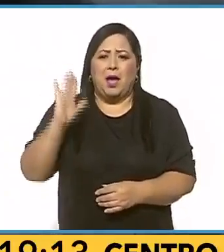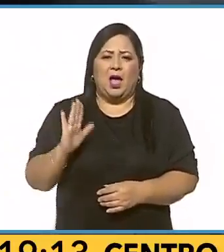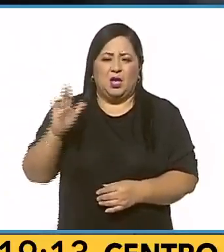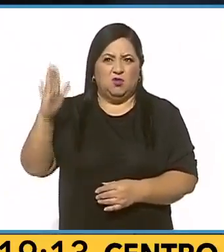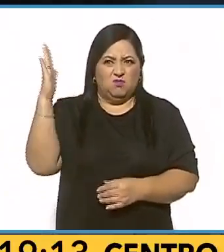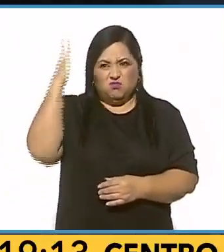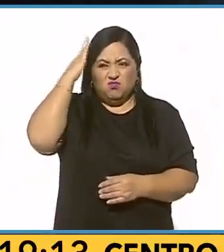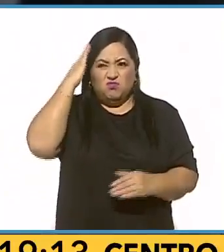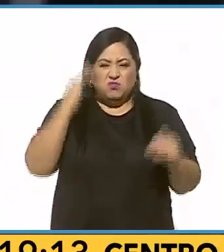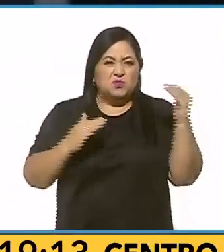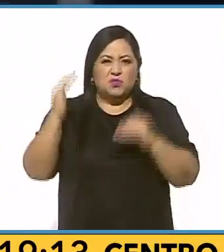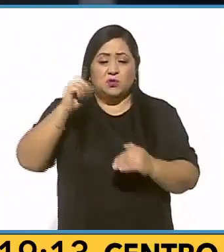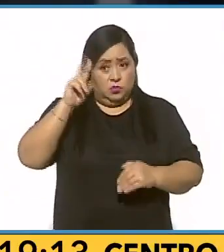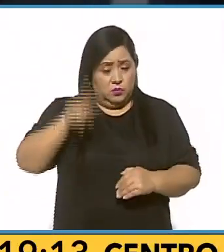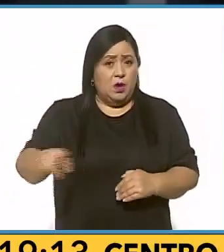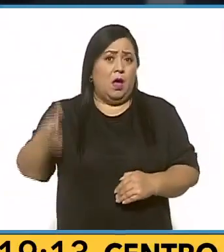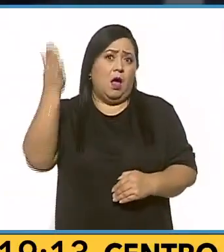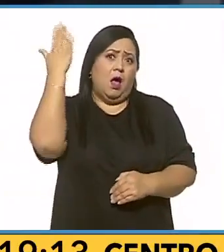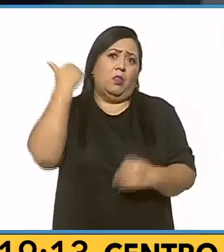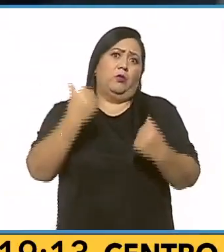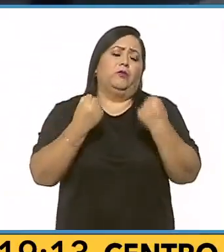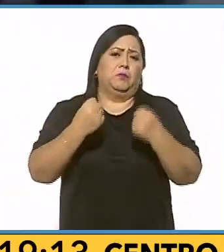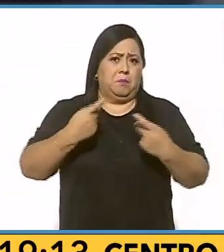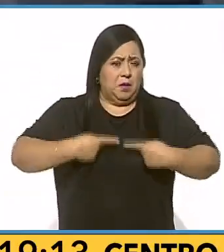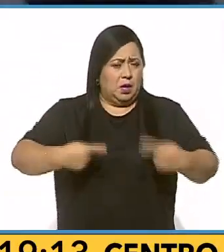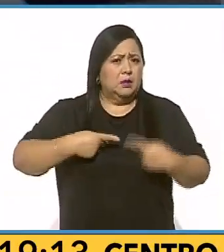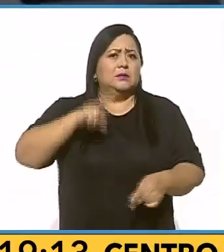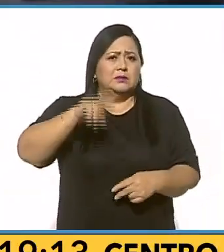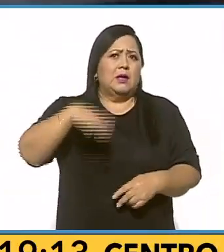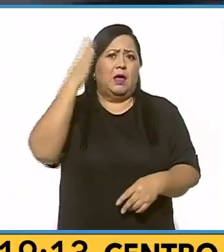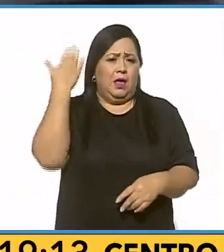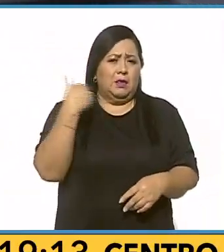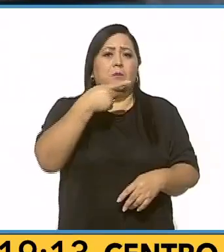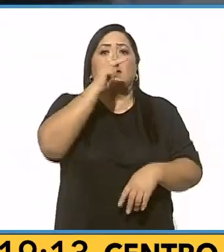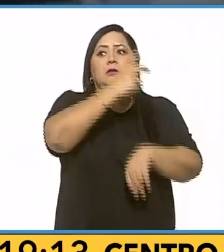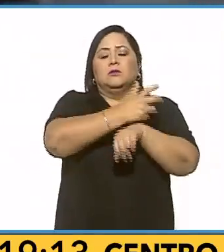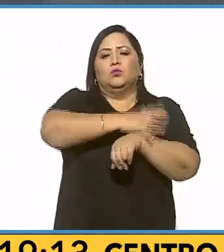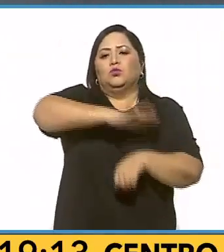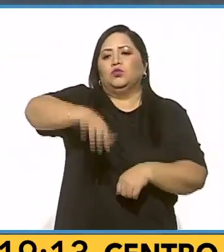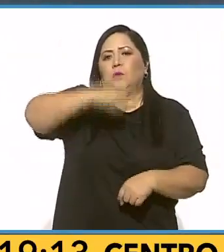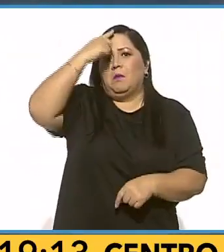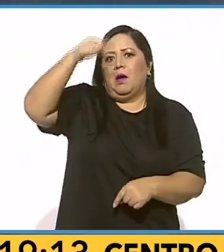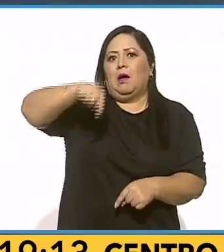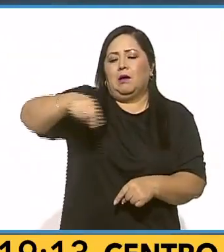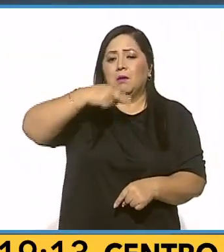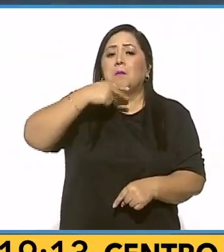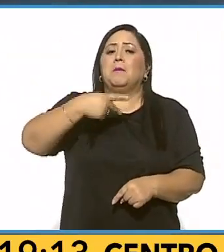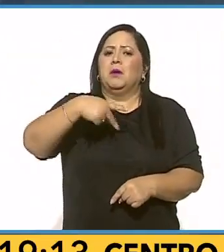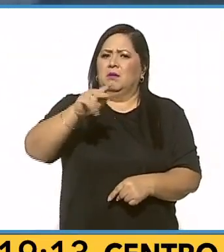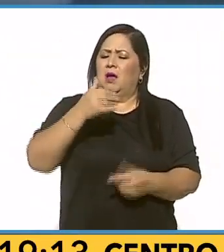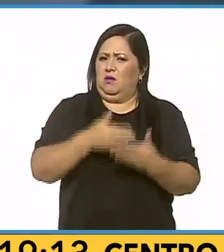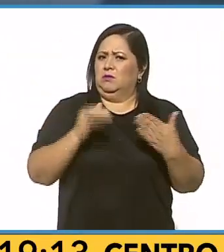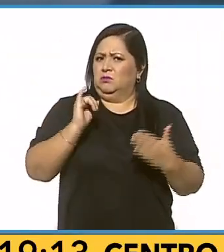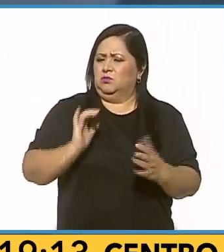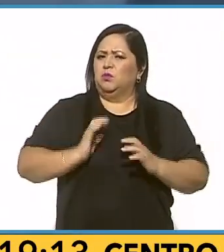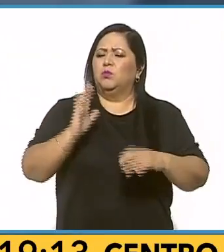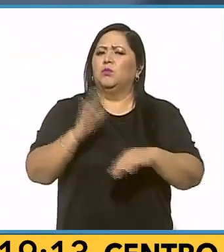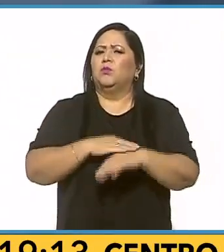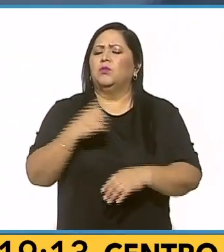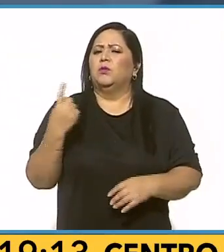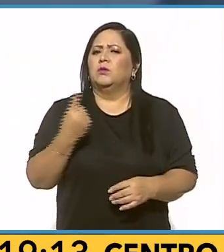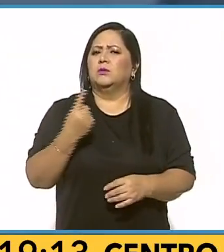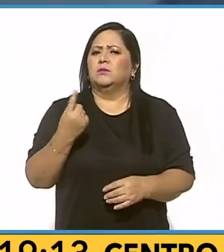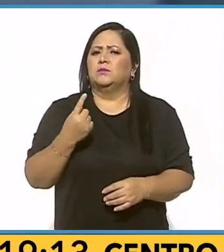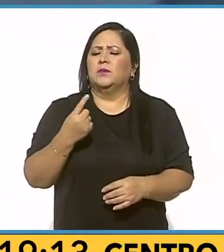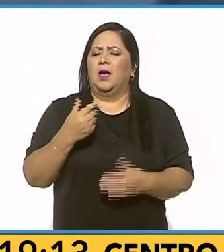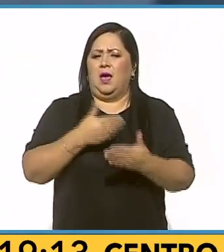tan operativo y era mucho más, o es mucho más una afrenta personal de Estados Unidos. Entonces, en ese caso me parece que sí sorprende, porque incluso lo que